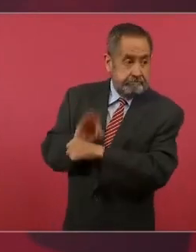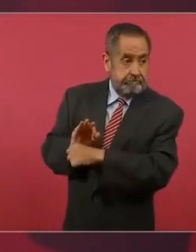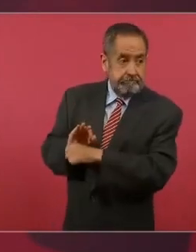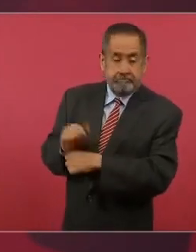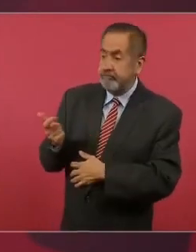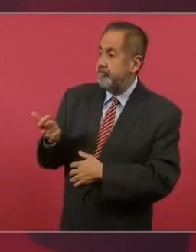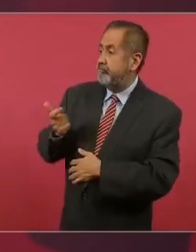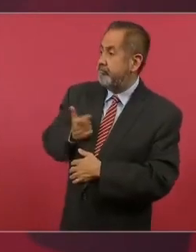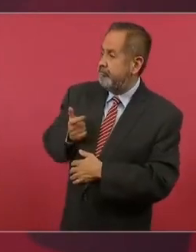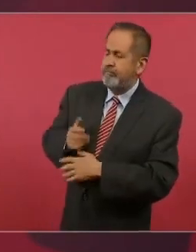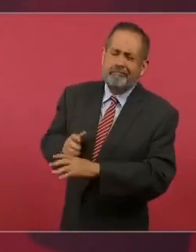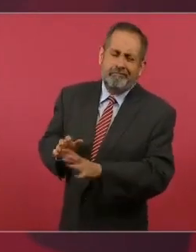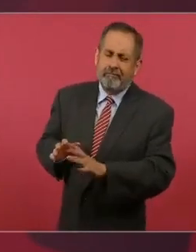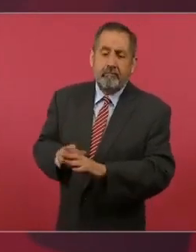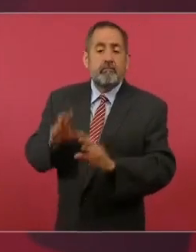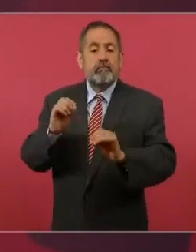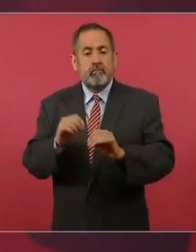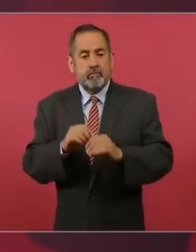pararnos las obras